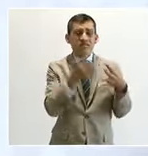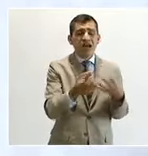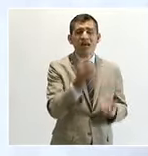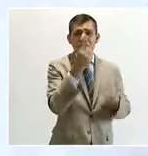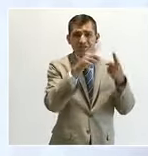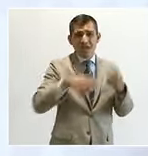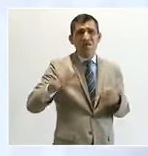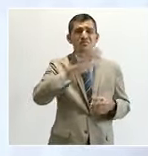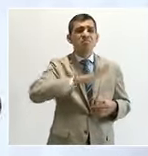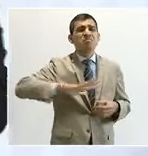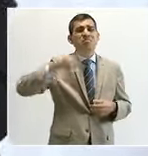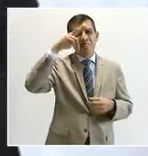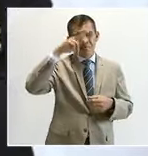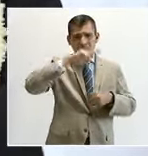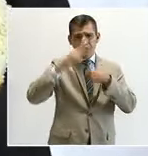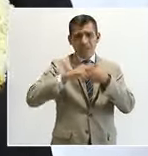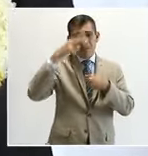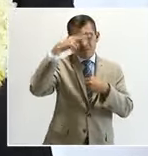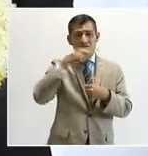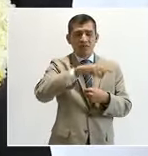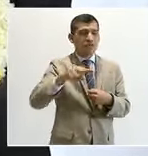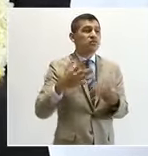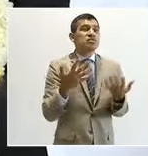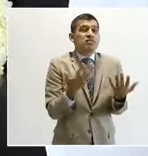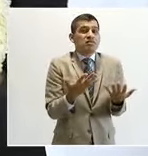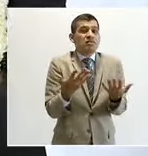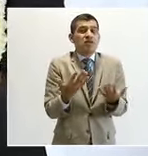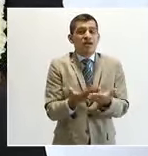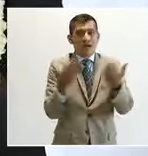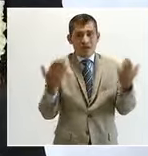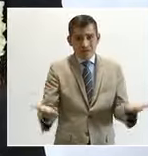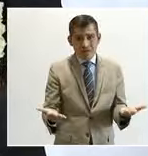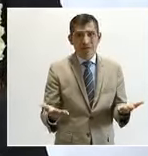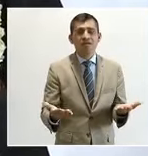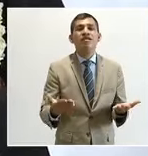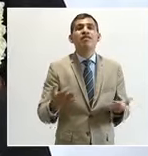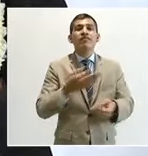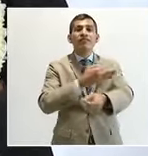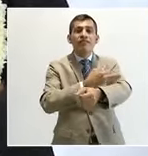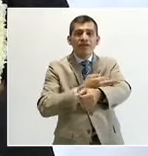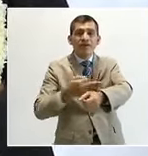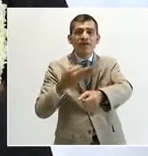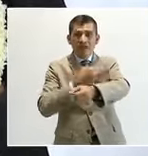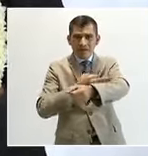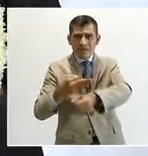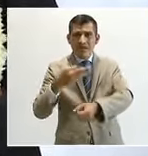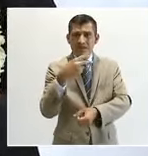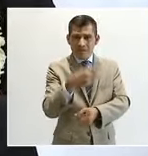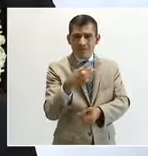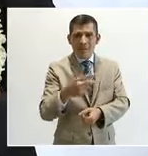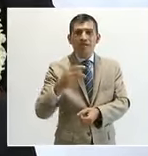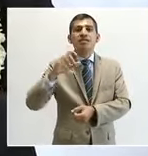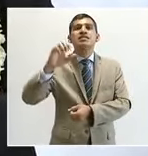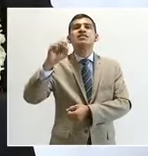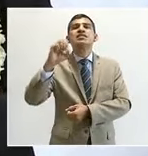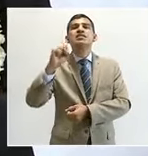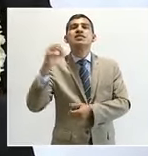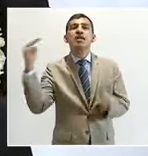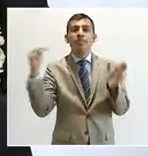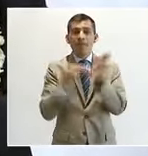que son como Héroes vivientes ahora están enviando a sus familiares 60.000